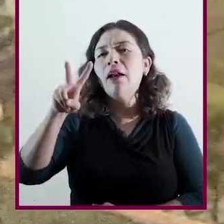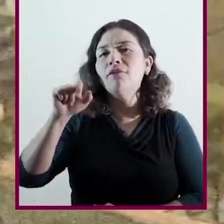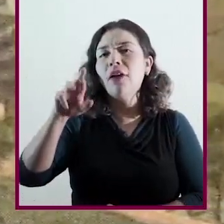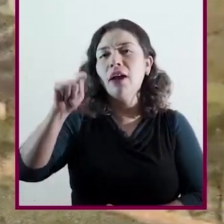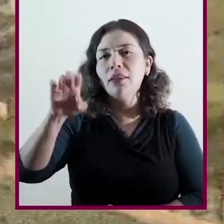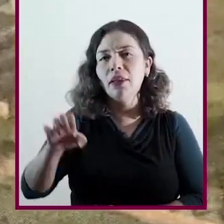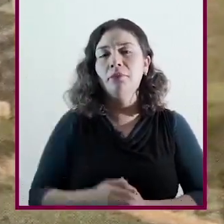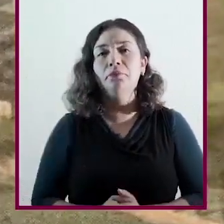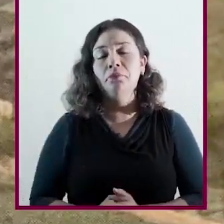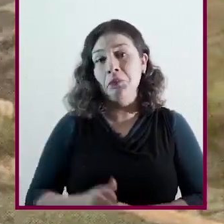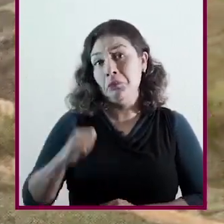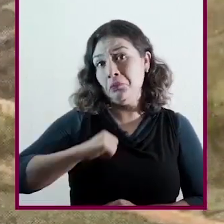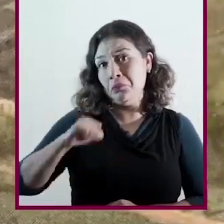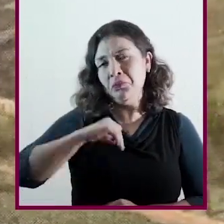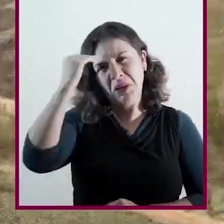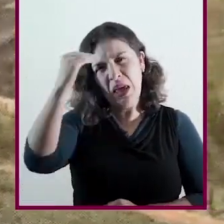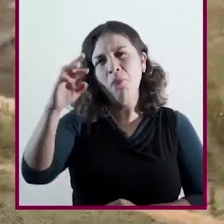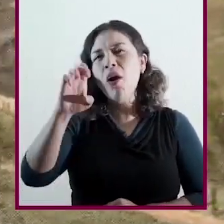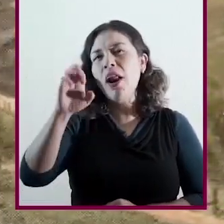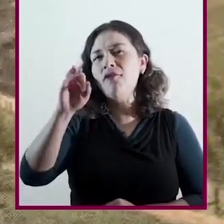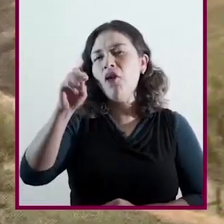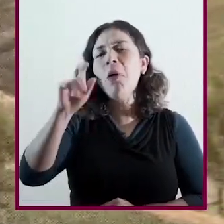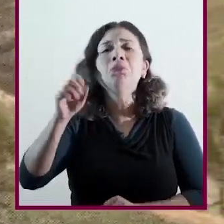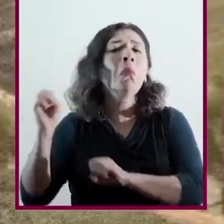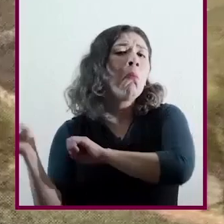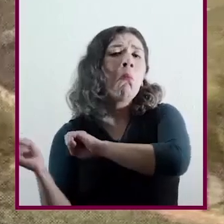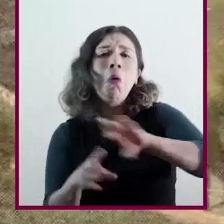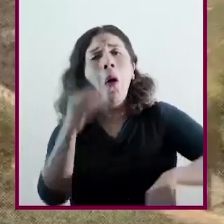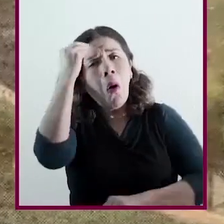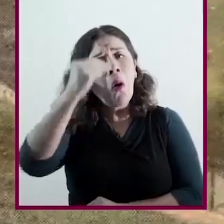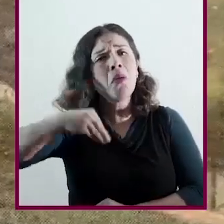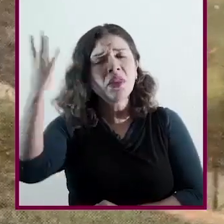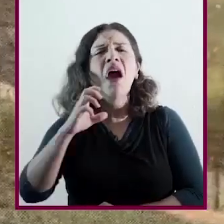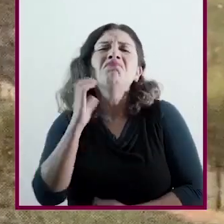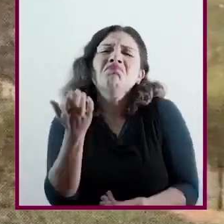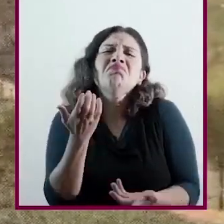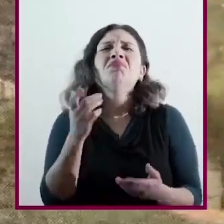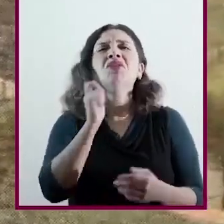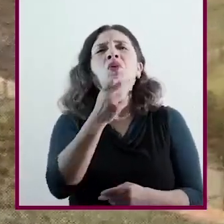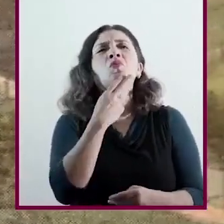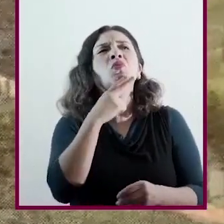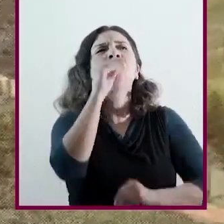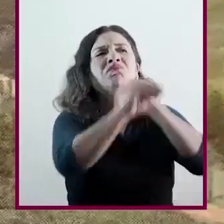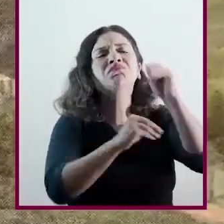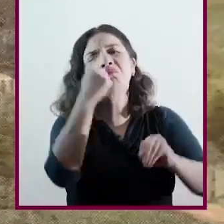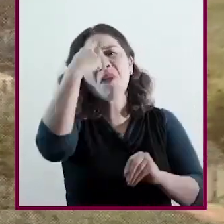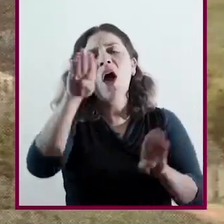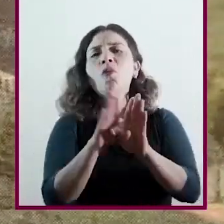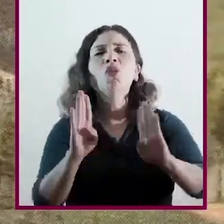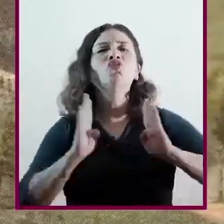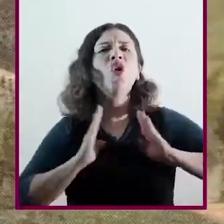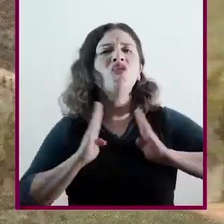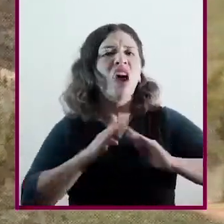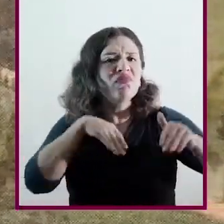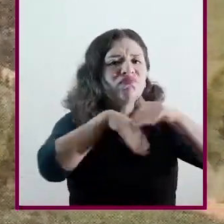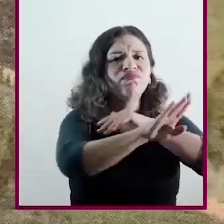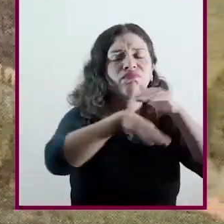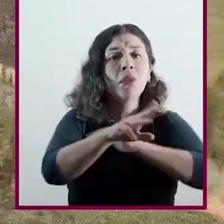de Narvarte. En la época de la Reforma cayó en el abandono y entre otras cosas fue utilizado como